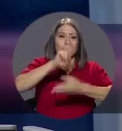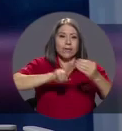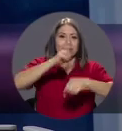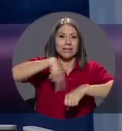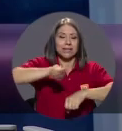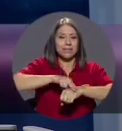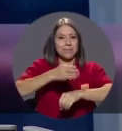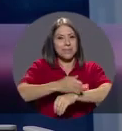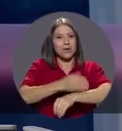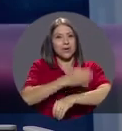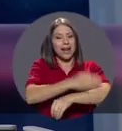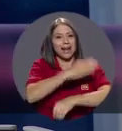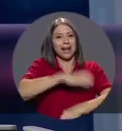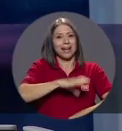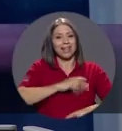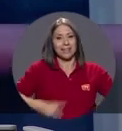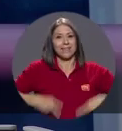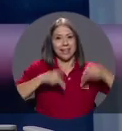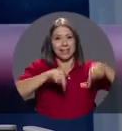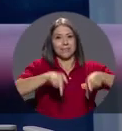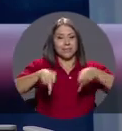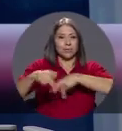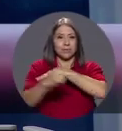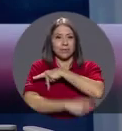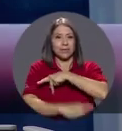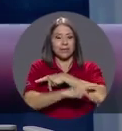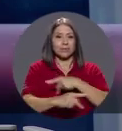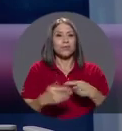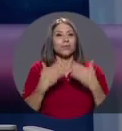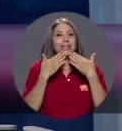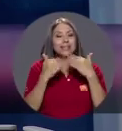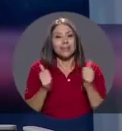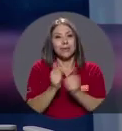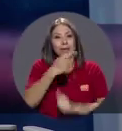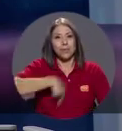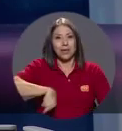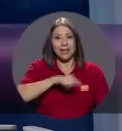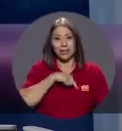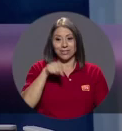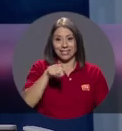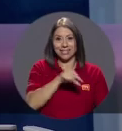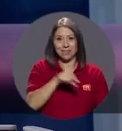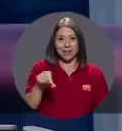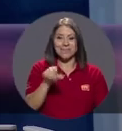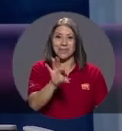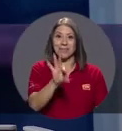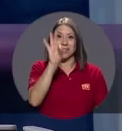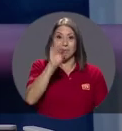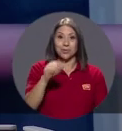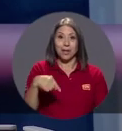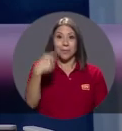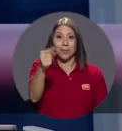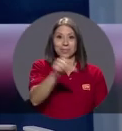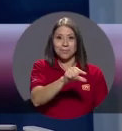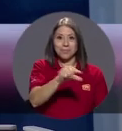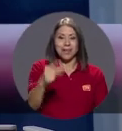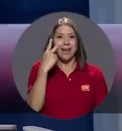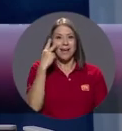la Universidad Nacional por mejorar la calidad de vida de las personas del país. Muchas gracias por acompañarnos esta semana. Le